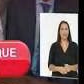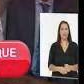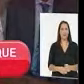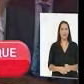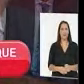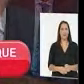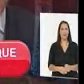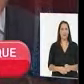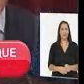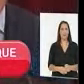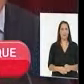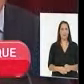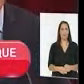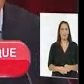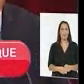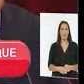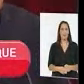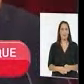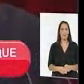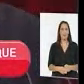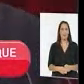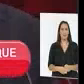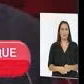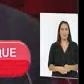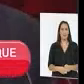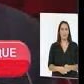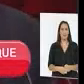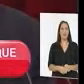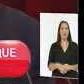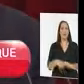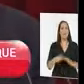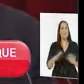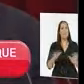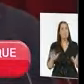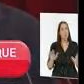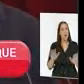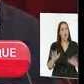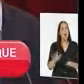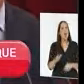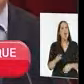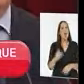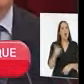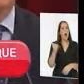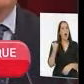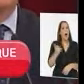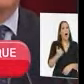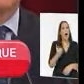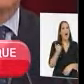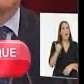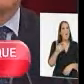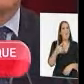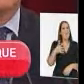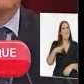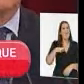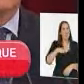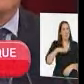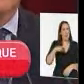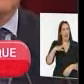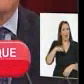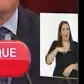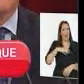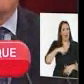también. Todo el año pasado, la discusión del año que fue, fueron las tarifas por el capricho del gobierno de imponer un aumento